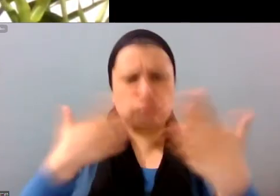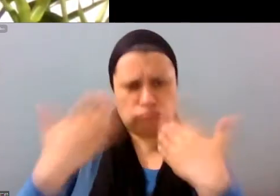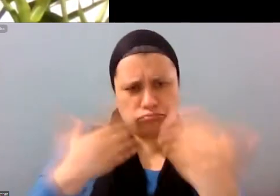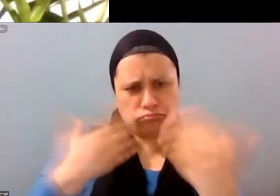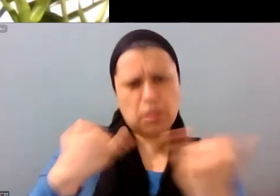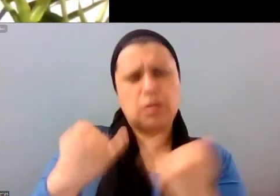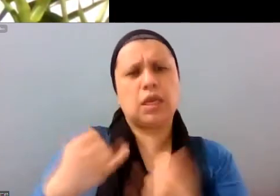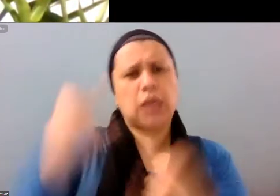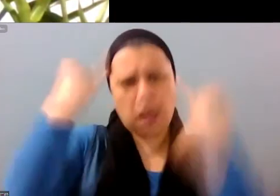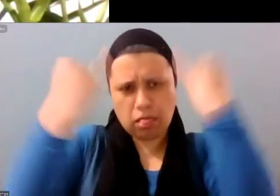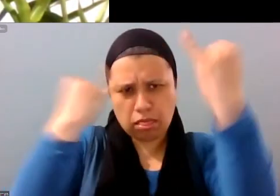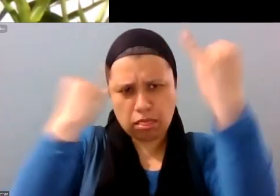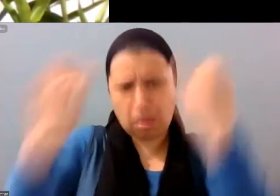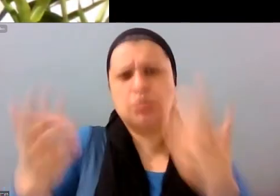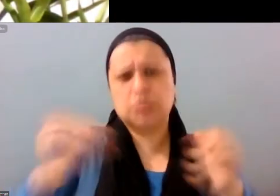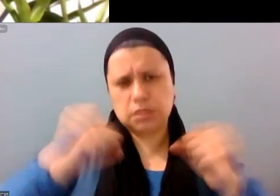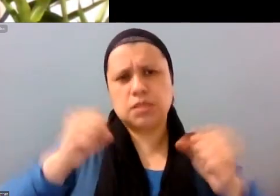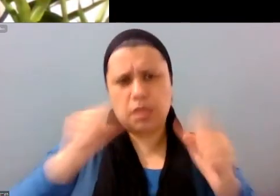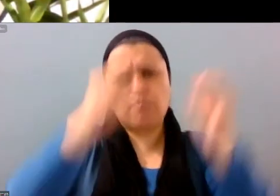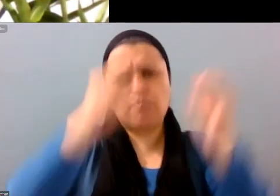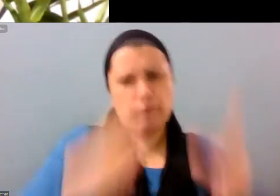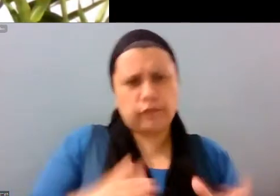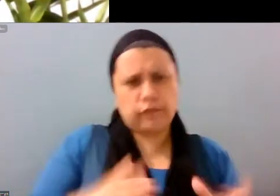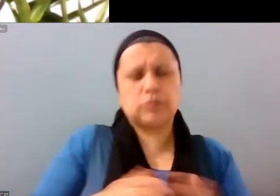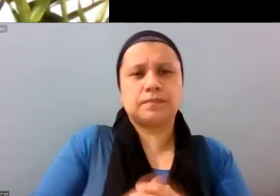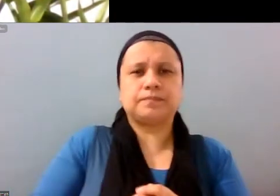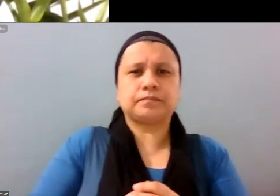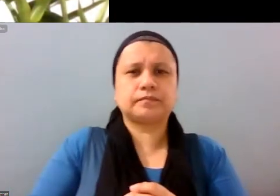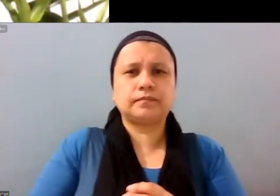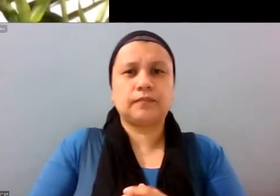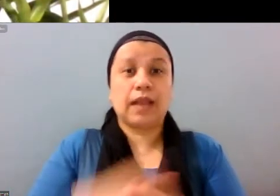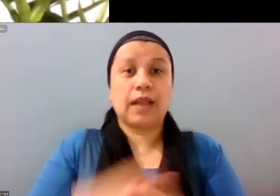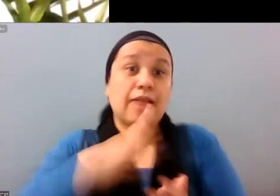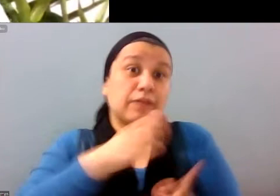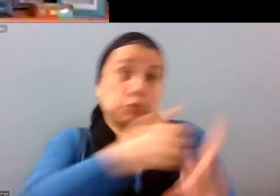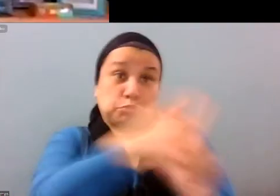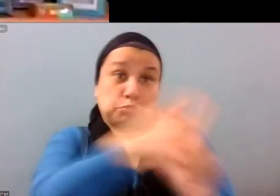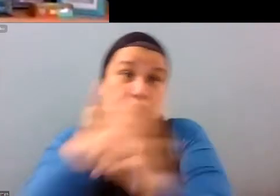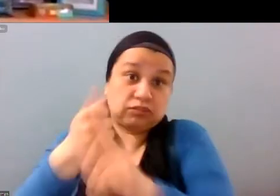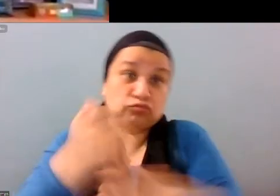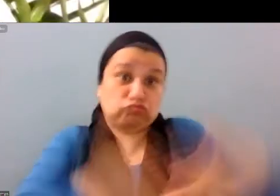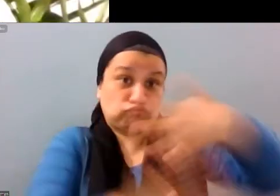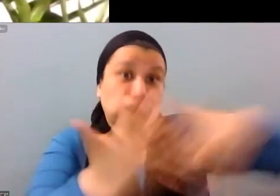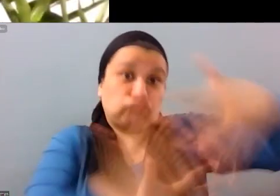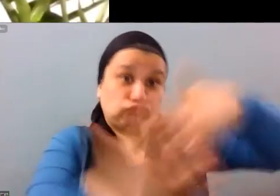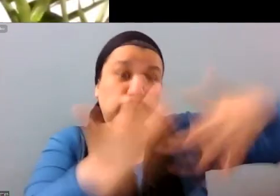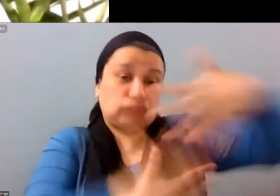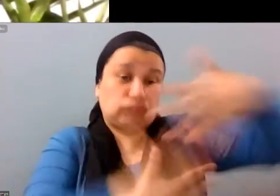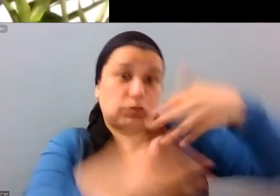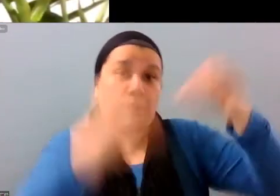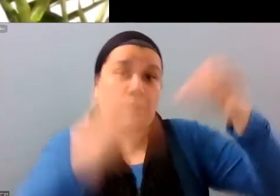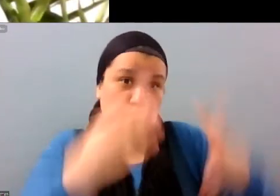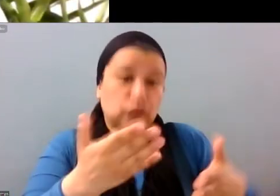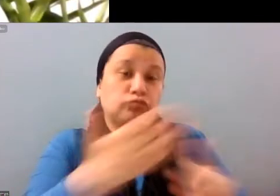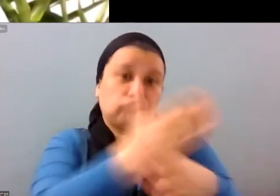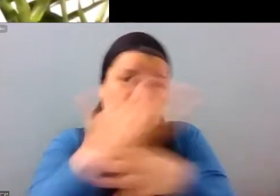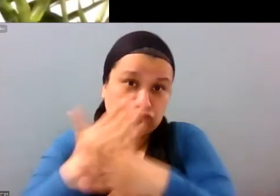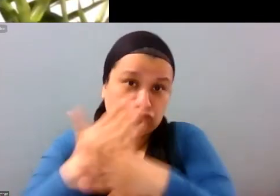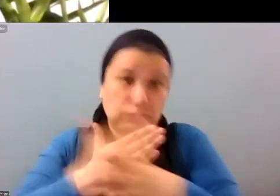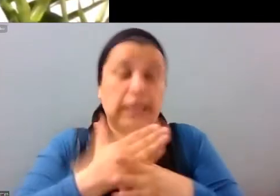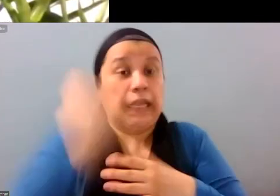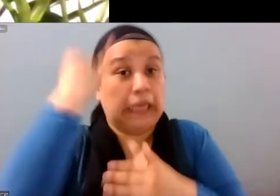varios docentes especialmente hablando entre ellos mismos básicamente se comparten ideas estrategias les dicen ok